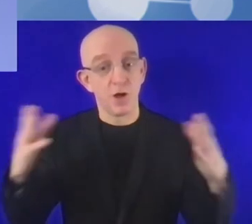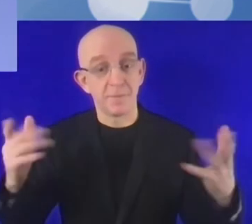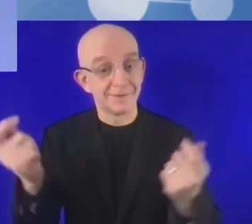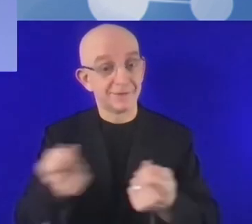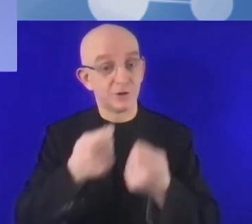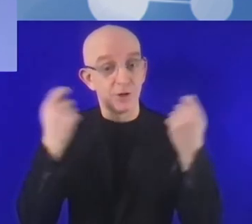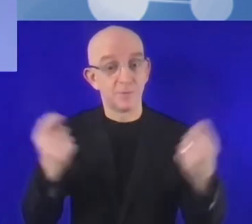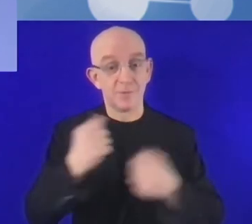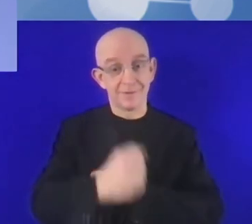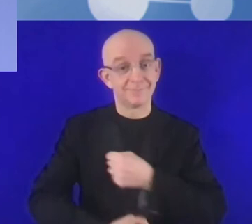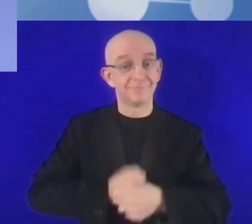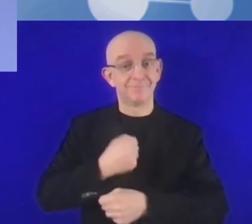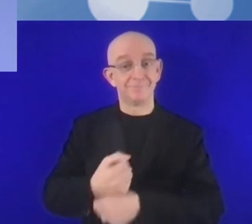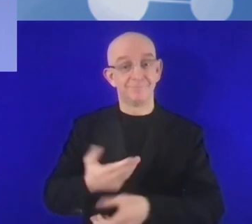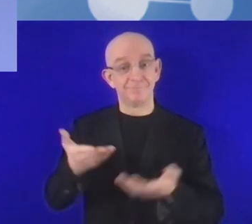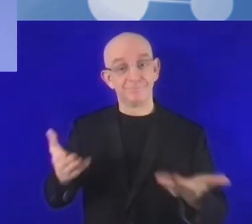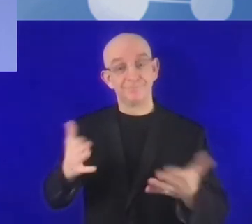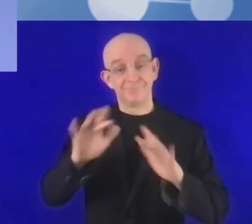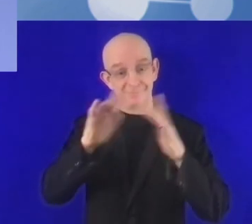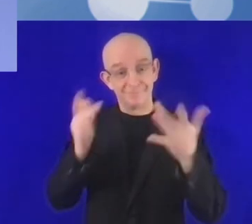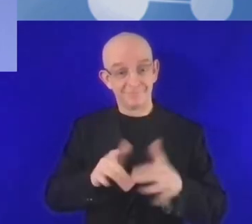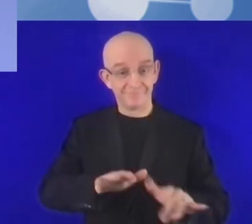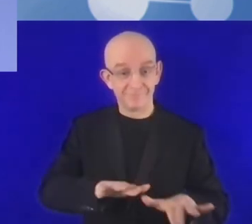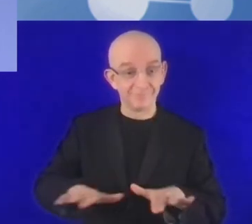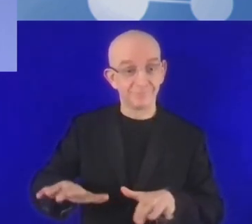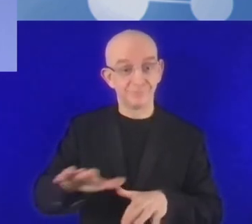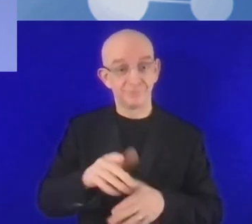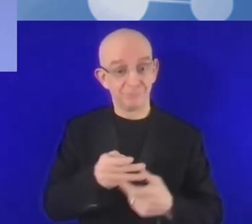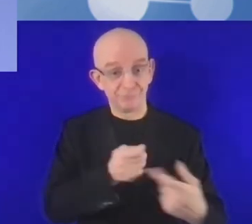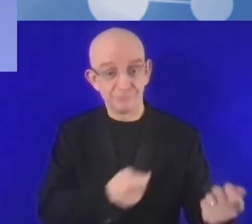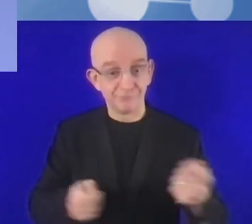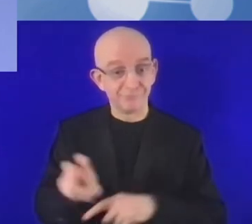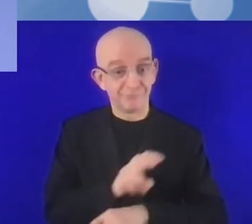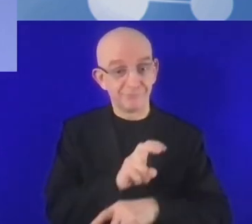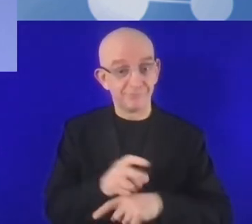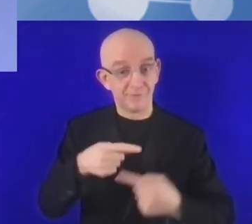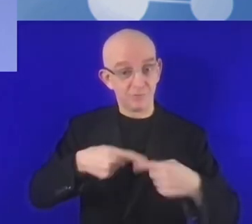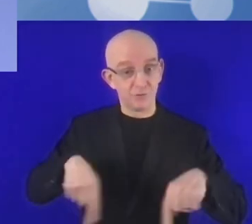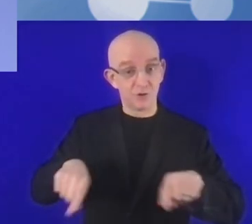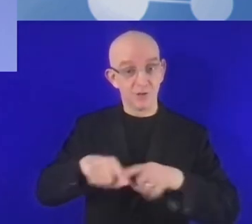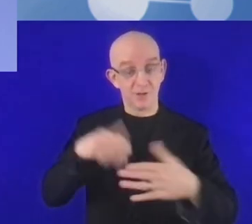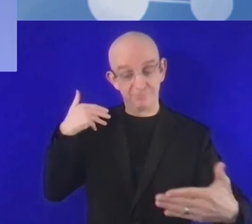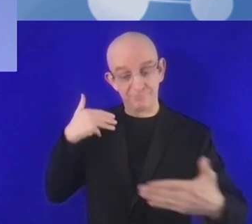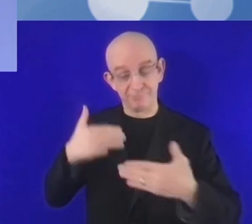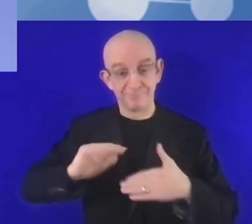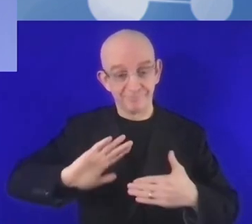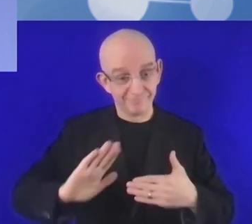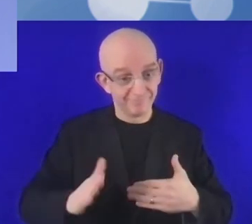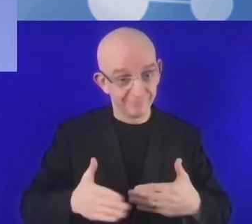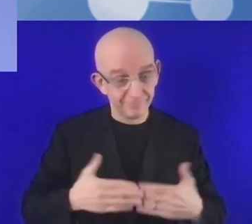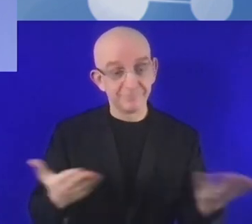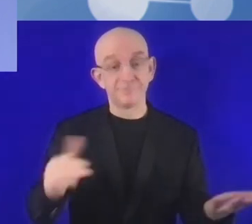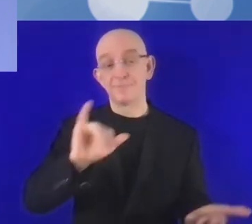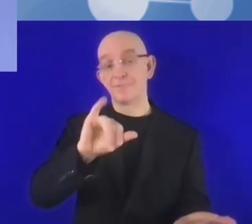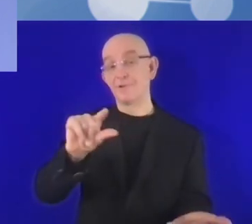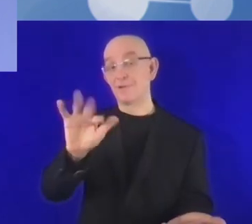De esta manera llegamos a la conclusión de la ceremonia de apertura del Foro 16 IGF